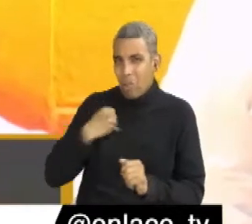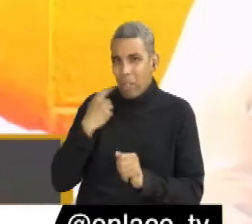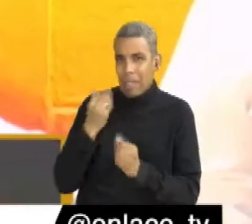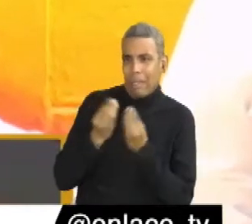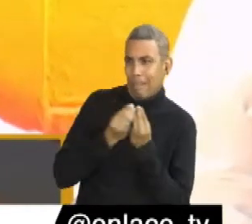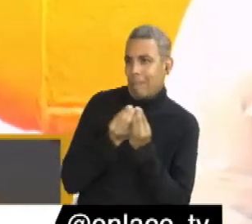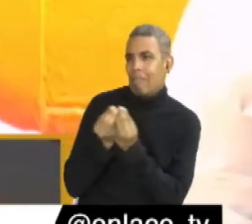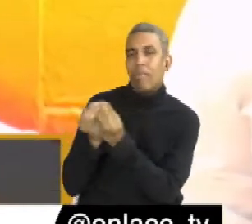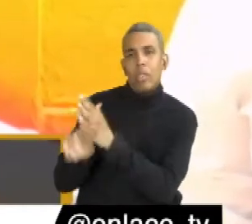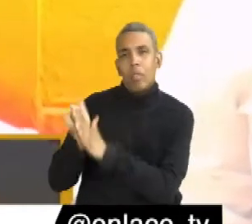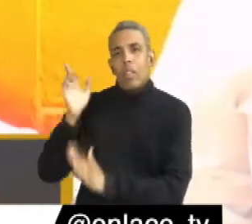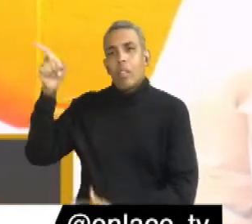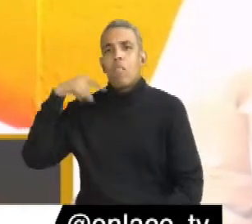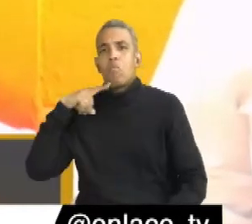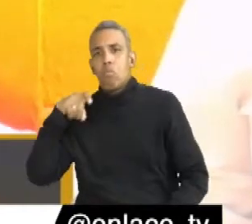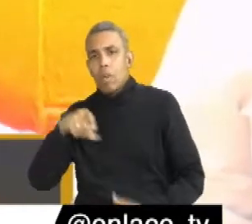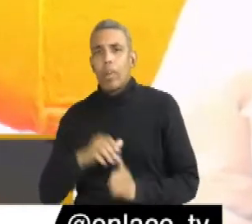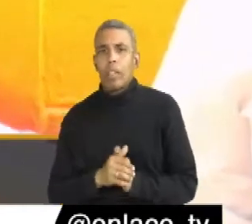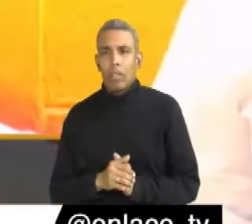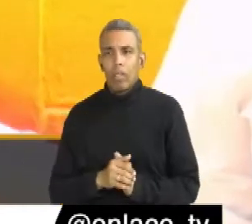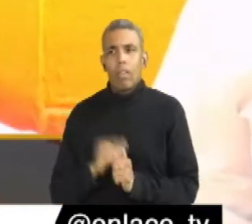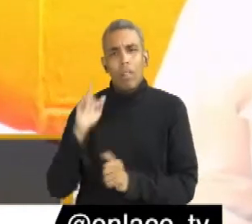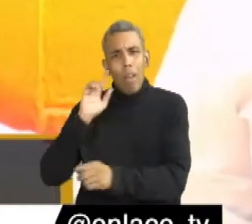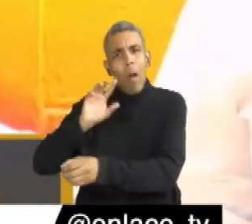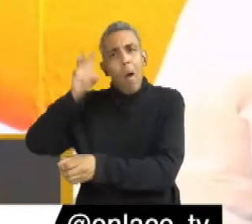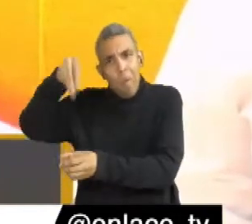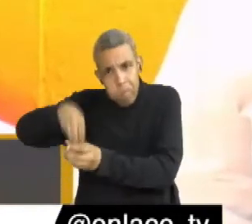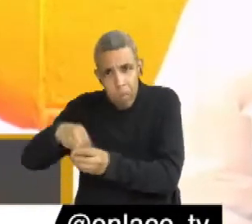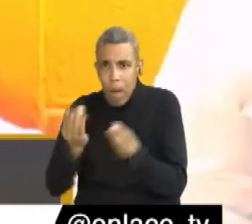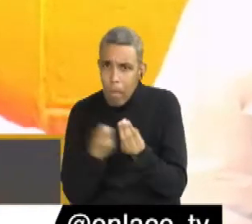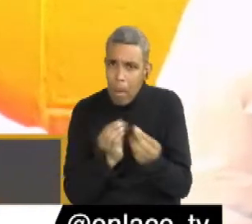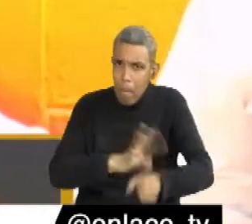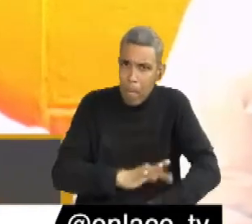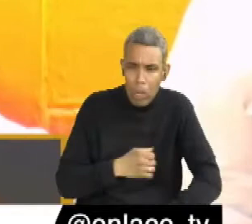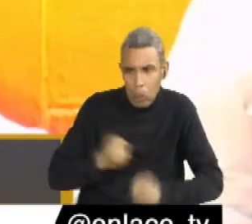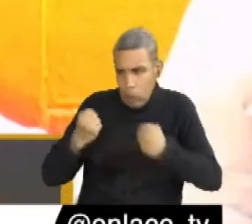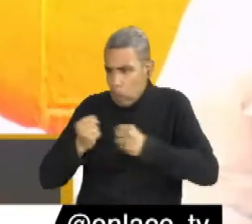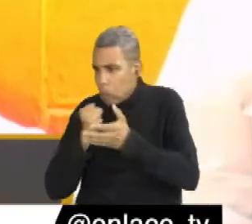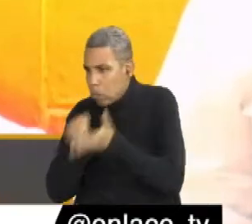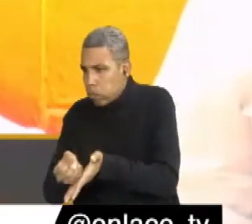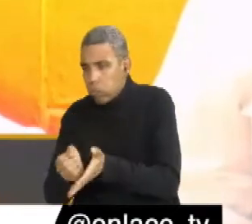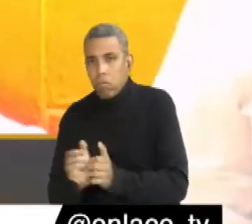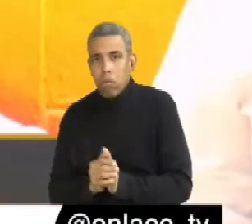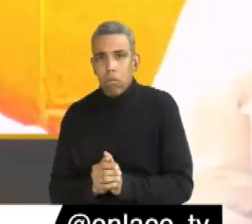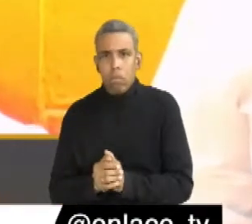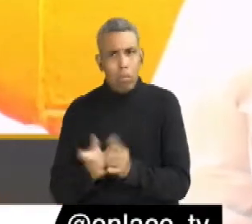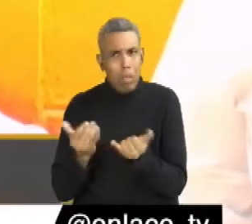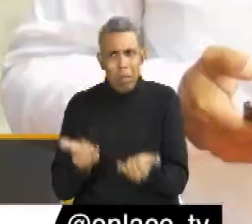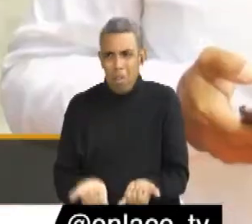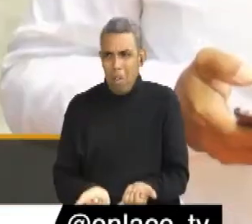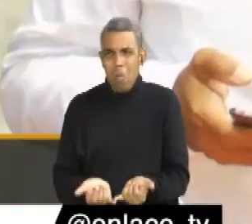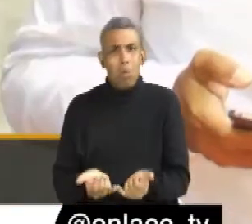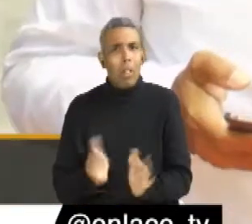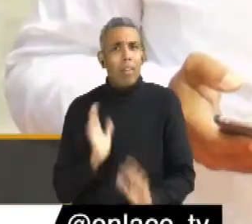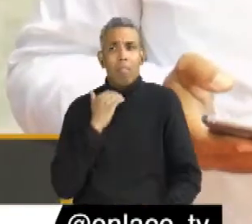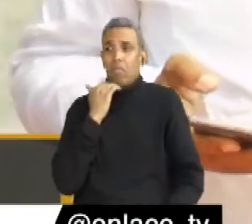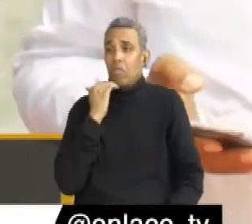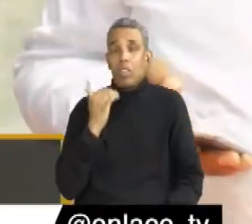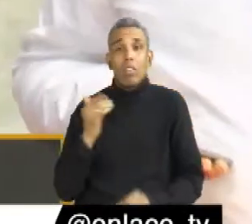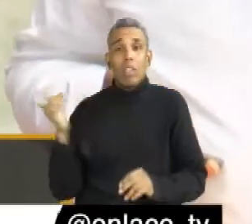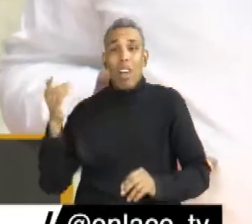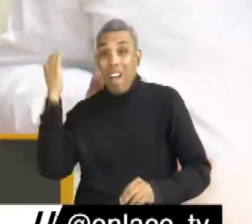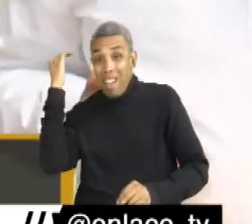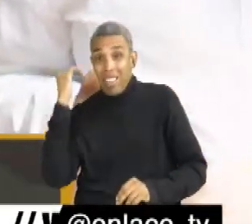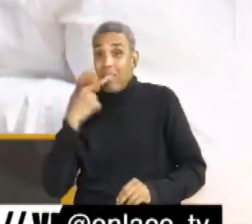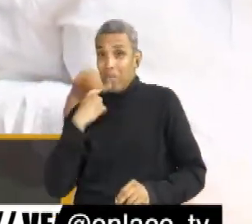ayer les dieron salida, pero no tienen el acompañamiento militar y no tengo conocimiento en este momento dónde estarán. Pide el padre del